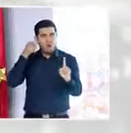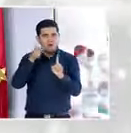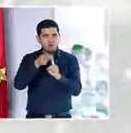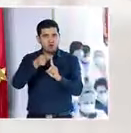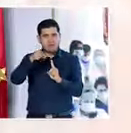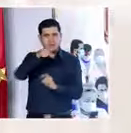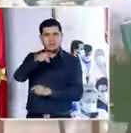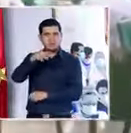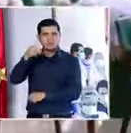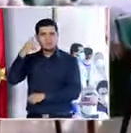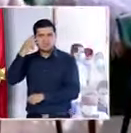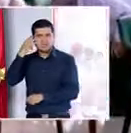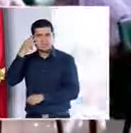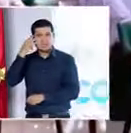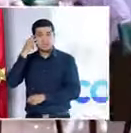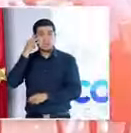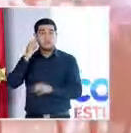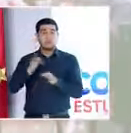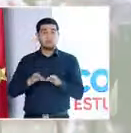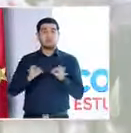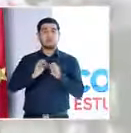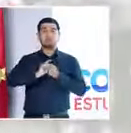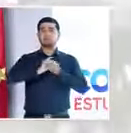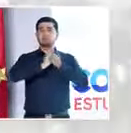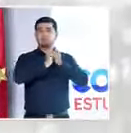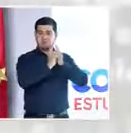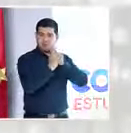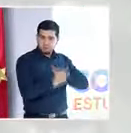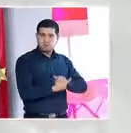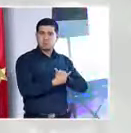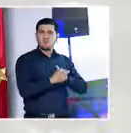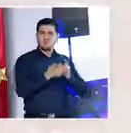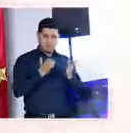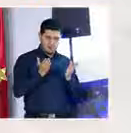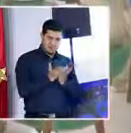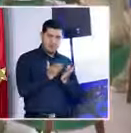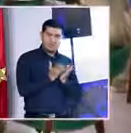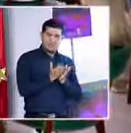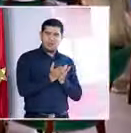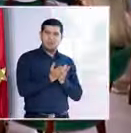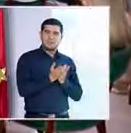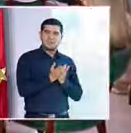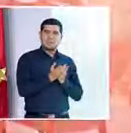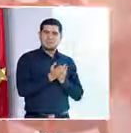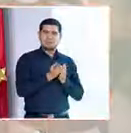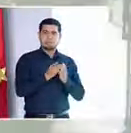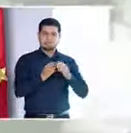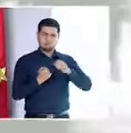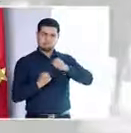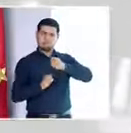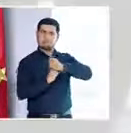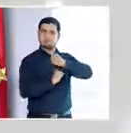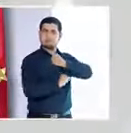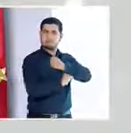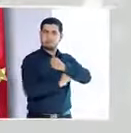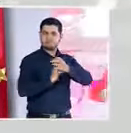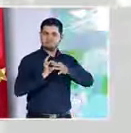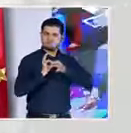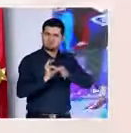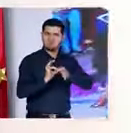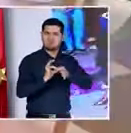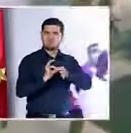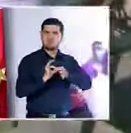territorial y de visión a largo plazo, dándole un eje transformador a la tarea educativa y consolidando las alianzas entre